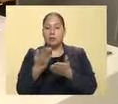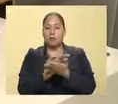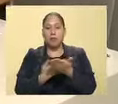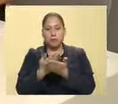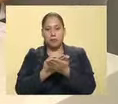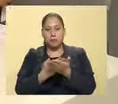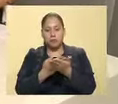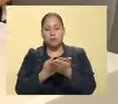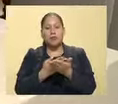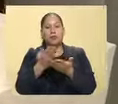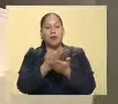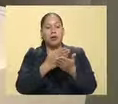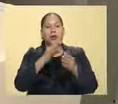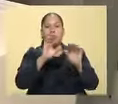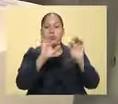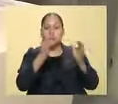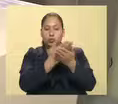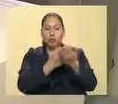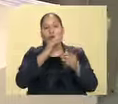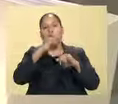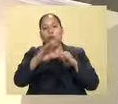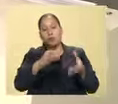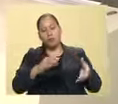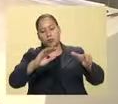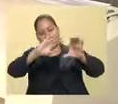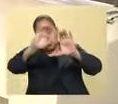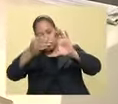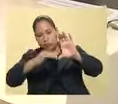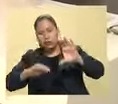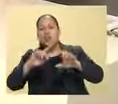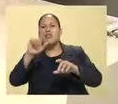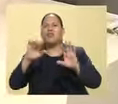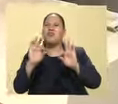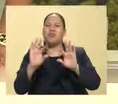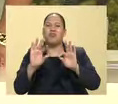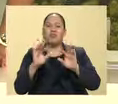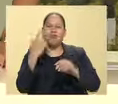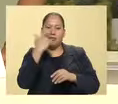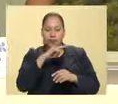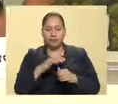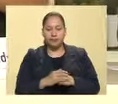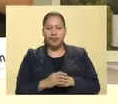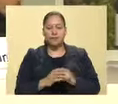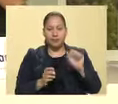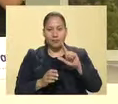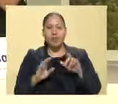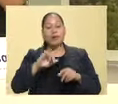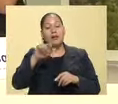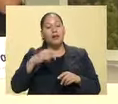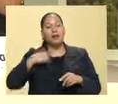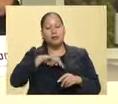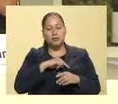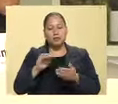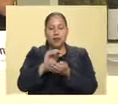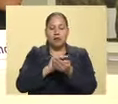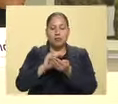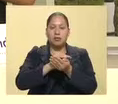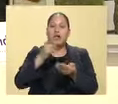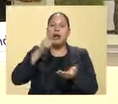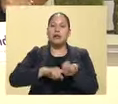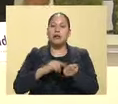nos va a batir. Excelente. Buenísimo. Entonces nomás vamos a esperar un segundito y ahorita regresamos. Muy bien. Correcto, seguimos con... Luego vamos a preparar nuestras albóndigas.